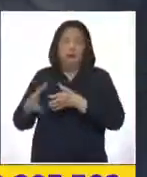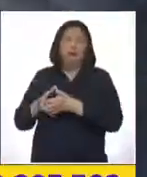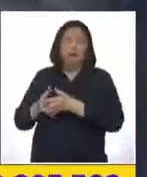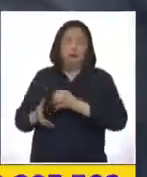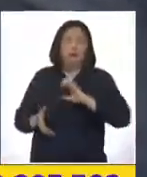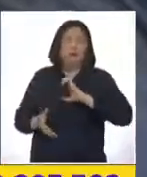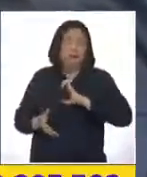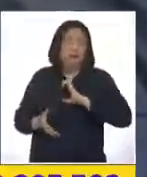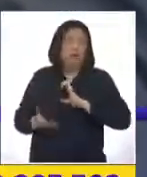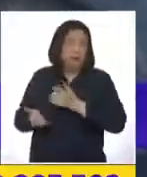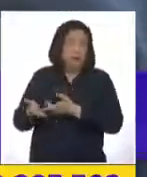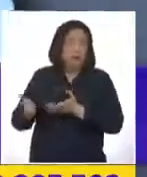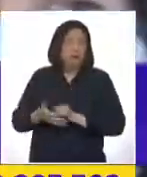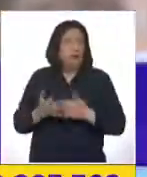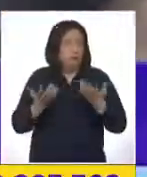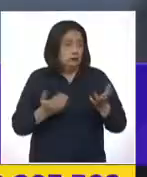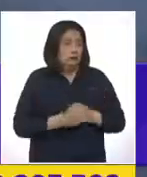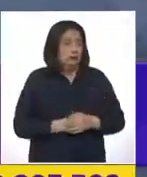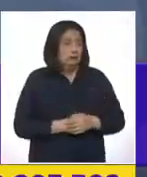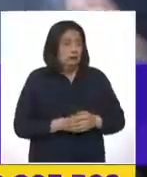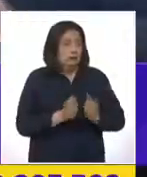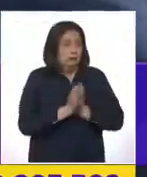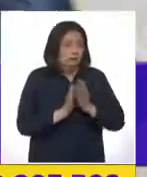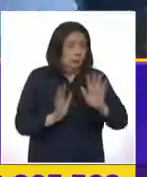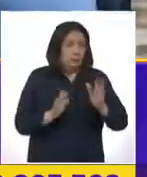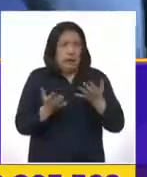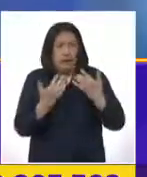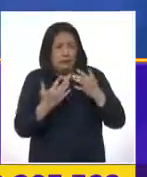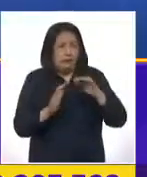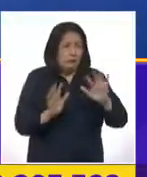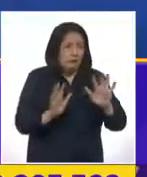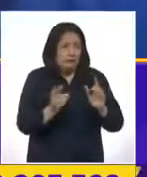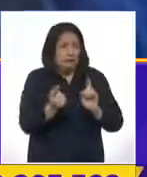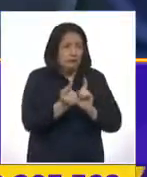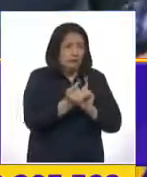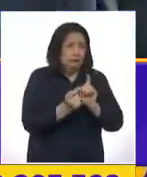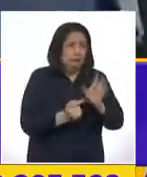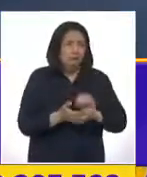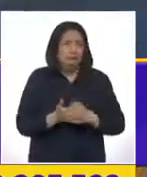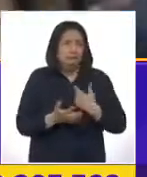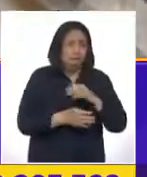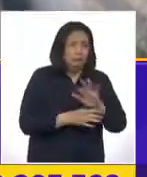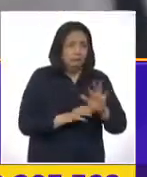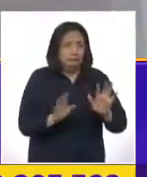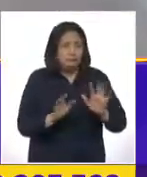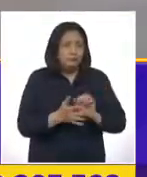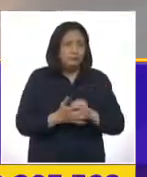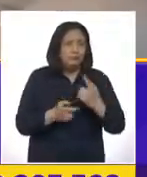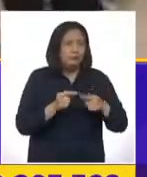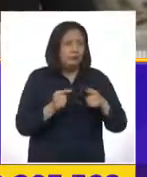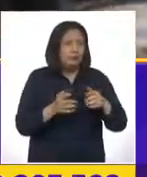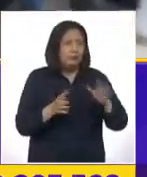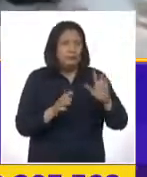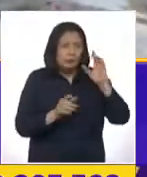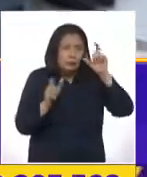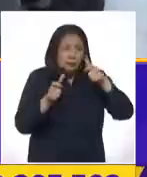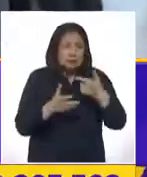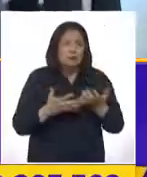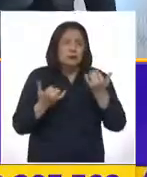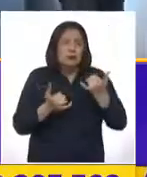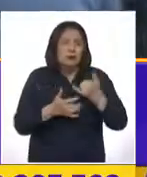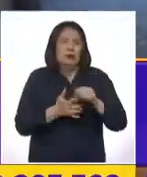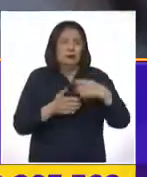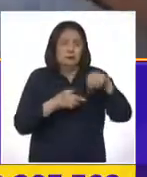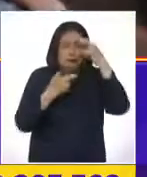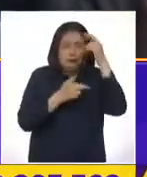de Ética a la Parlamentaria. Justamente, por favor, vamos a tratar de conversar a ella. Alene, buenas tardes. A ver, congresista, ¿cómo está? Estamos en vivo, por